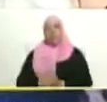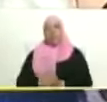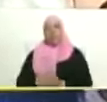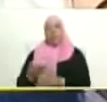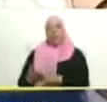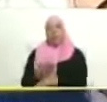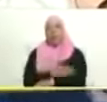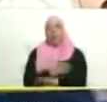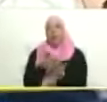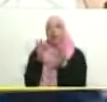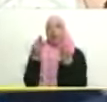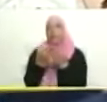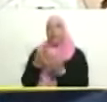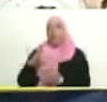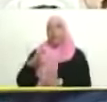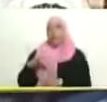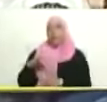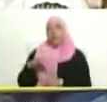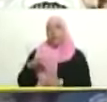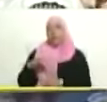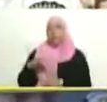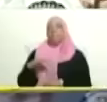ante la familia del 6CPC.